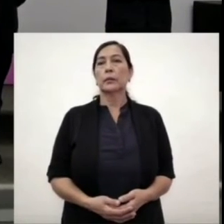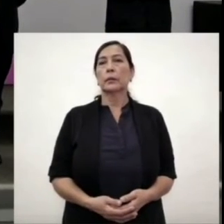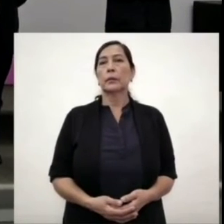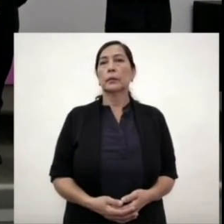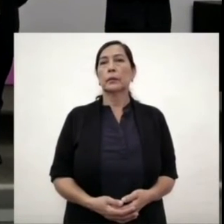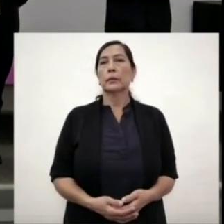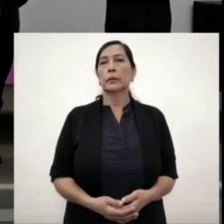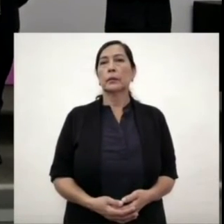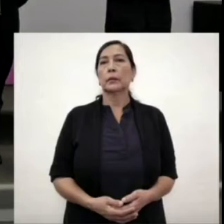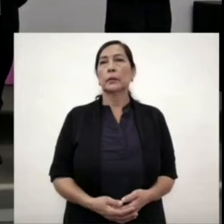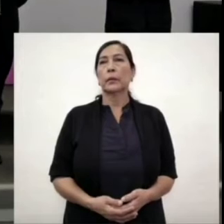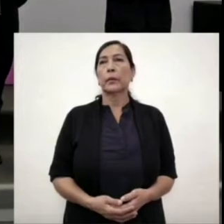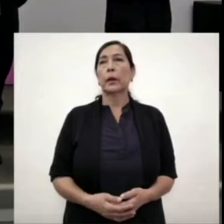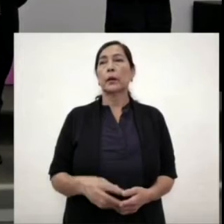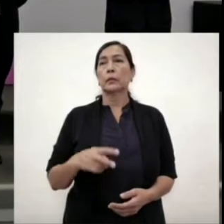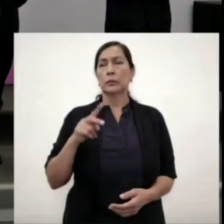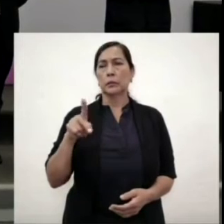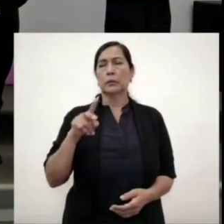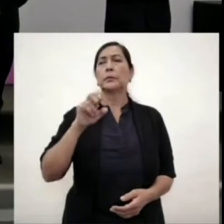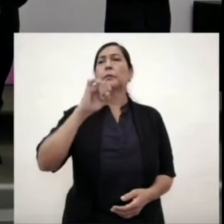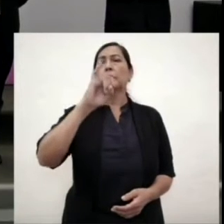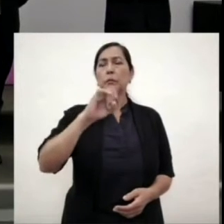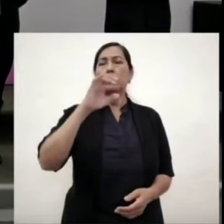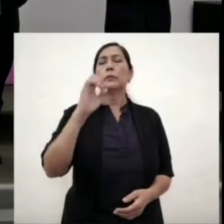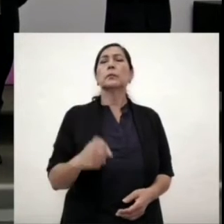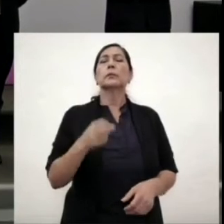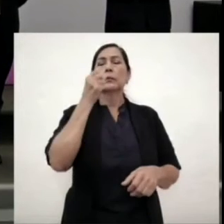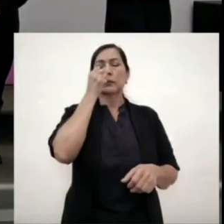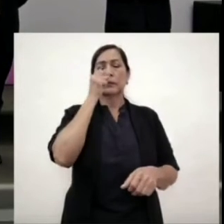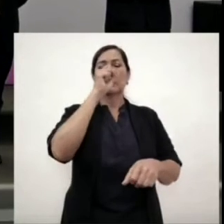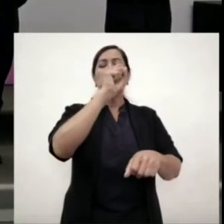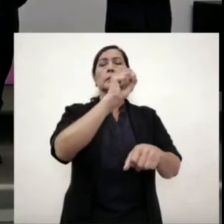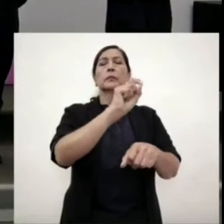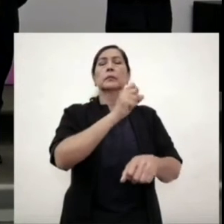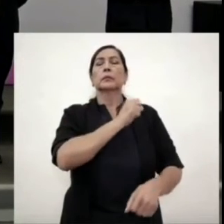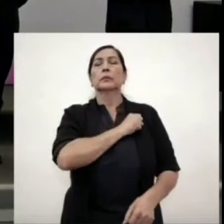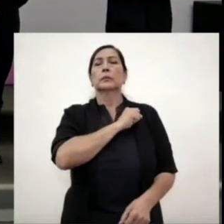Pero sí está salud, sí está